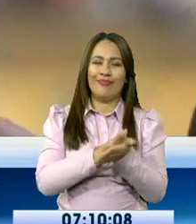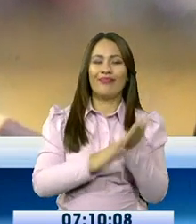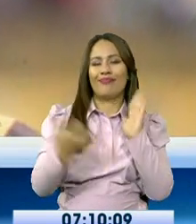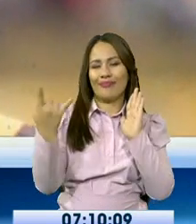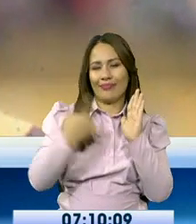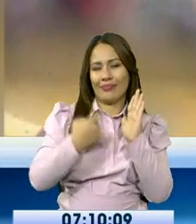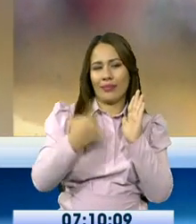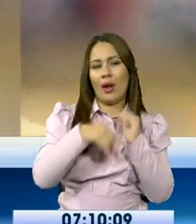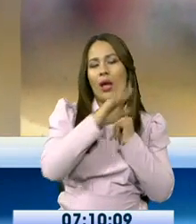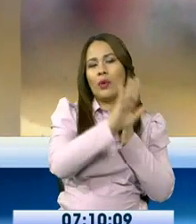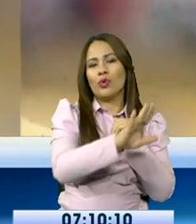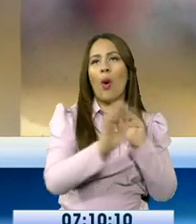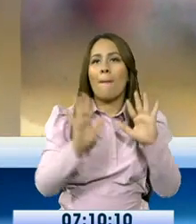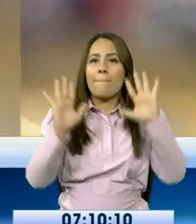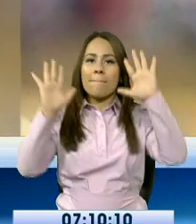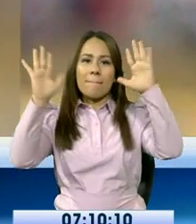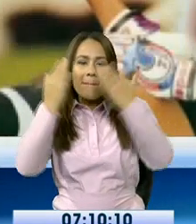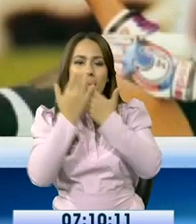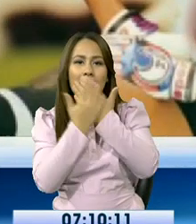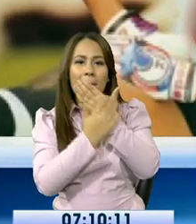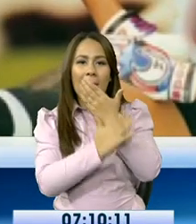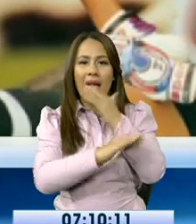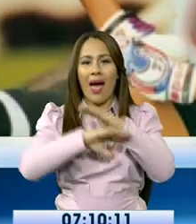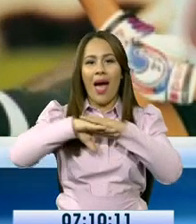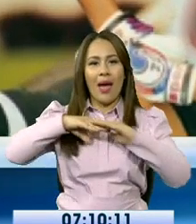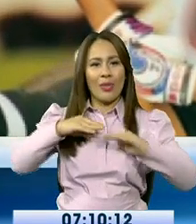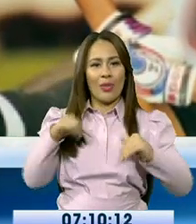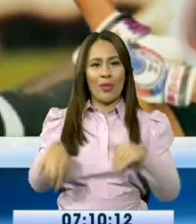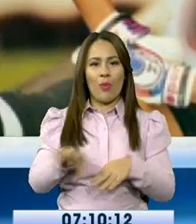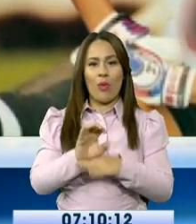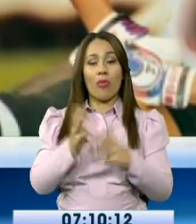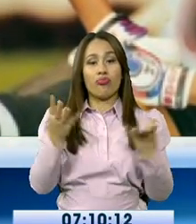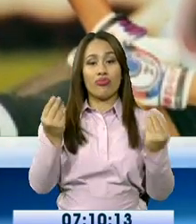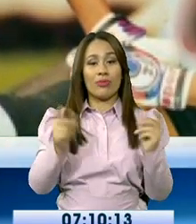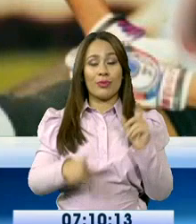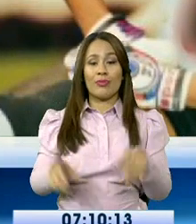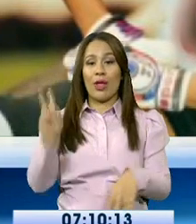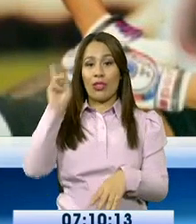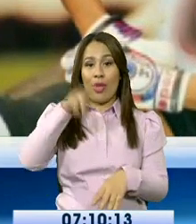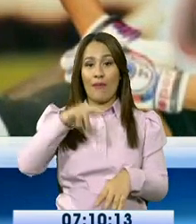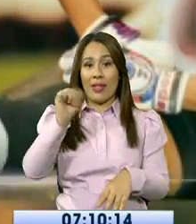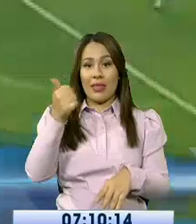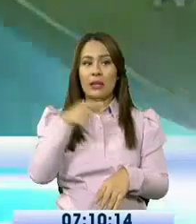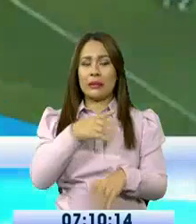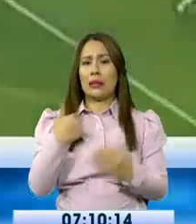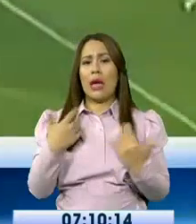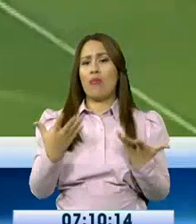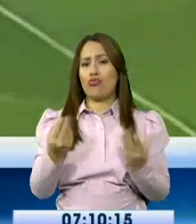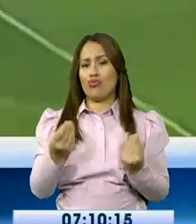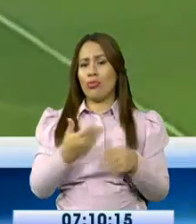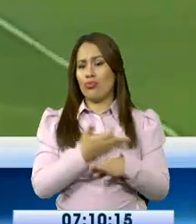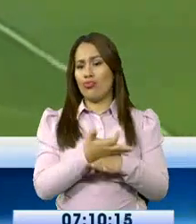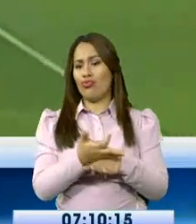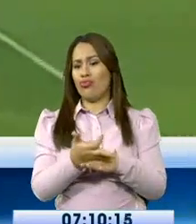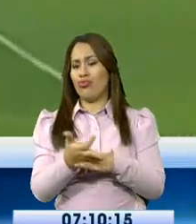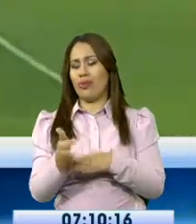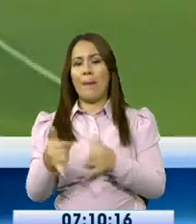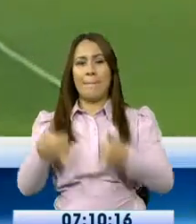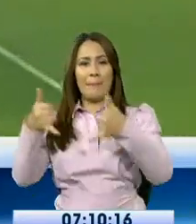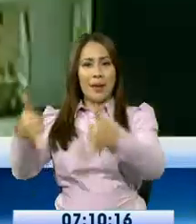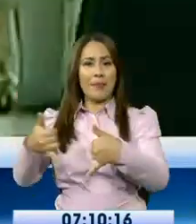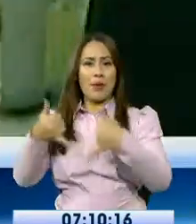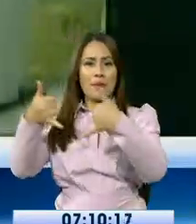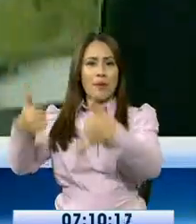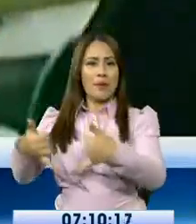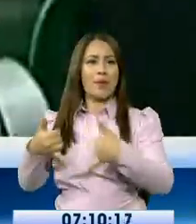3 títulos nacionales con el Barcelona Sporting Club y en el 2010 con la Liga de Quito. Como portero del equipo azucena, fue